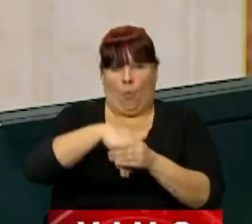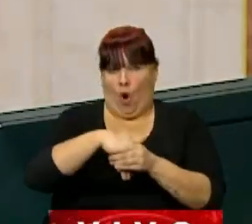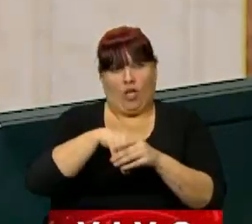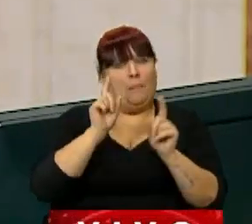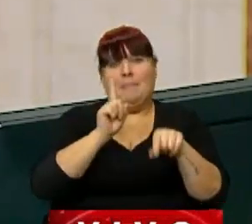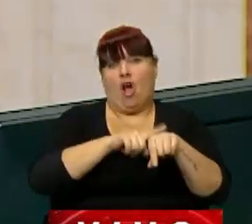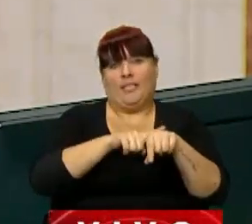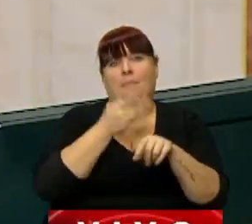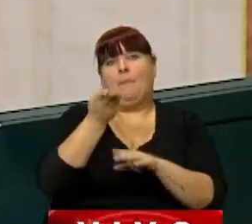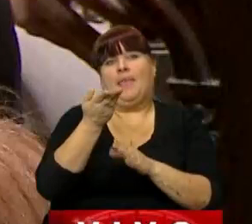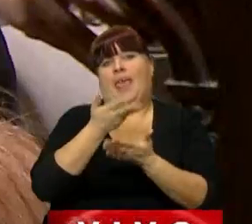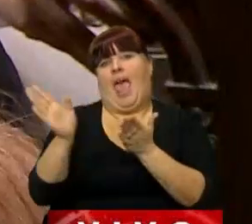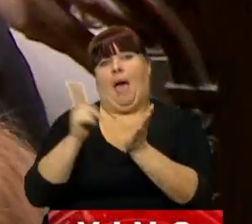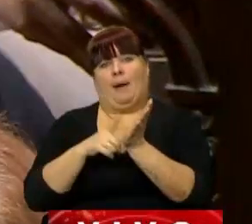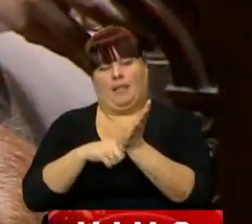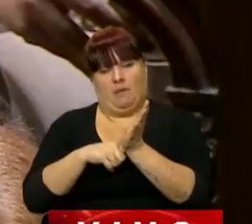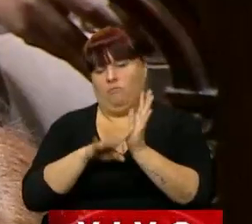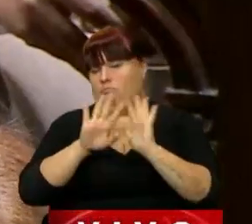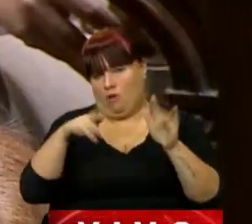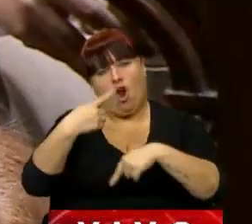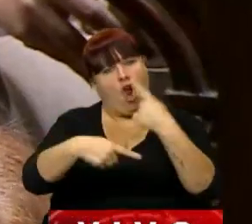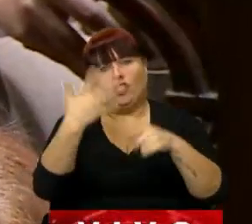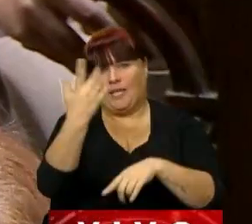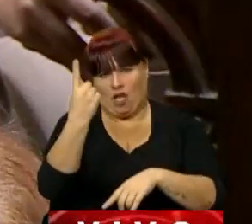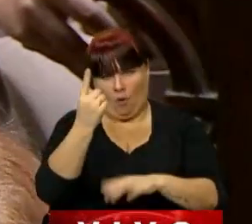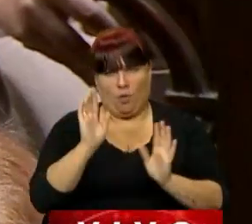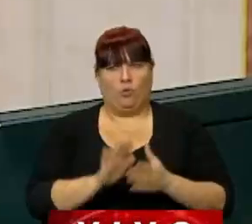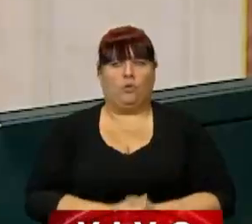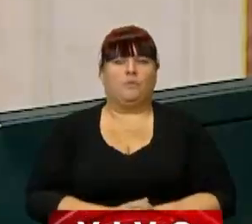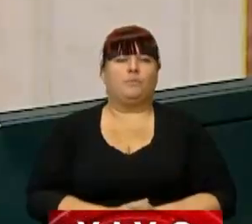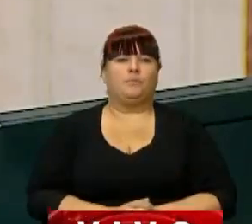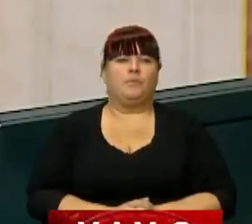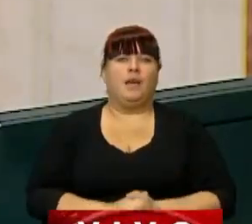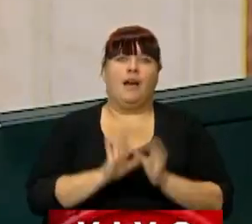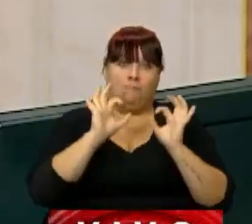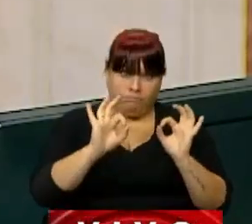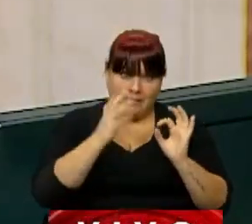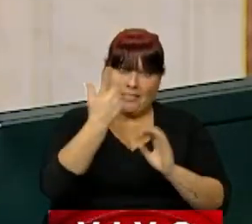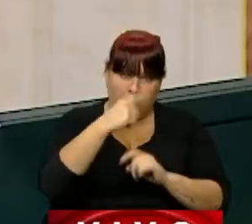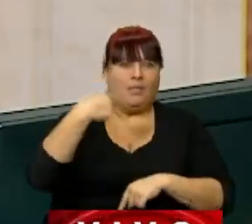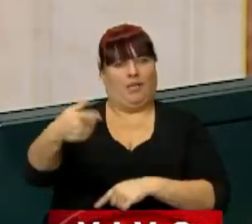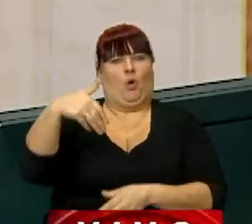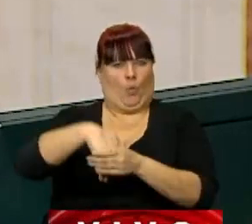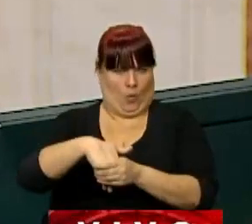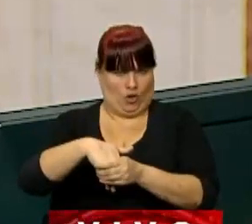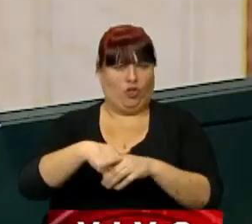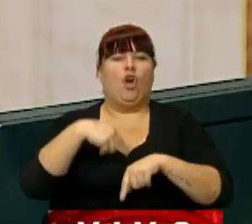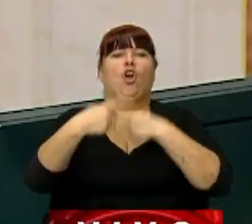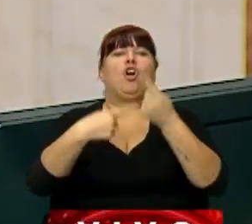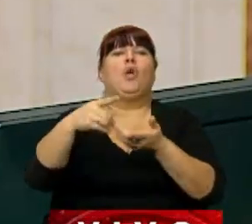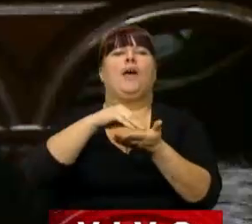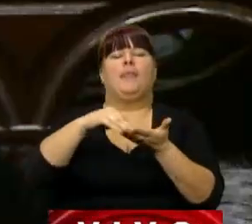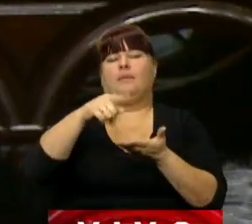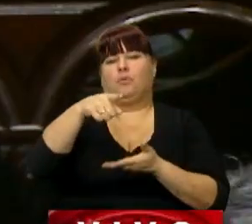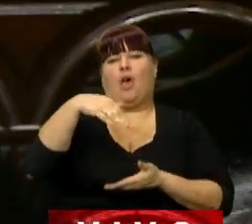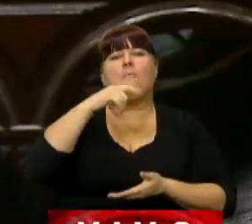el mismo tiempo que el pedido de apartamiento. Déjelo continuar con los 5 minutos antes de ir a votar. Siga, diputado